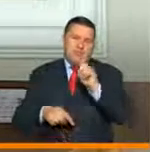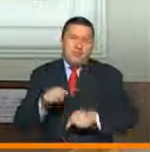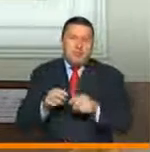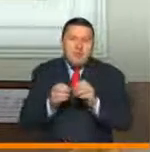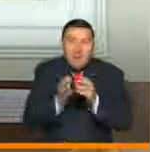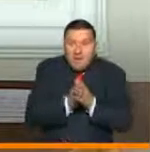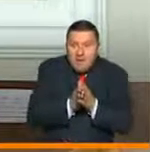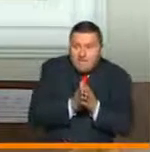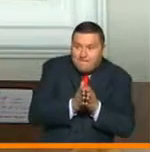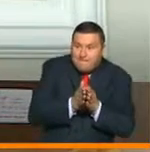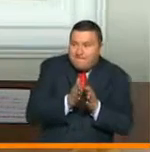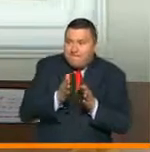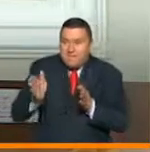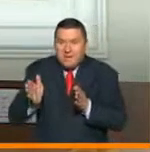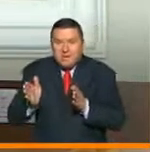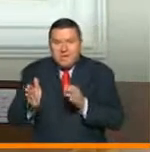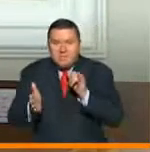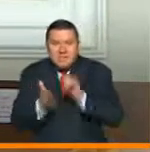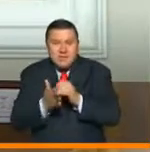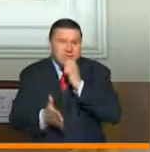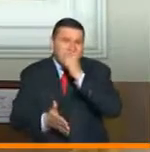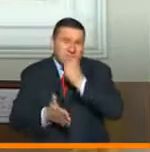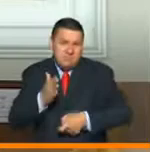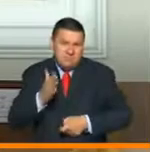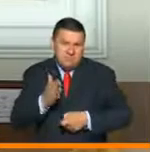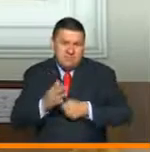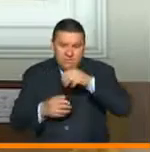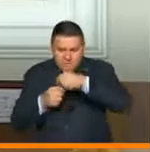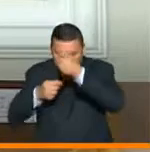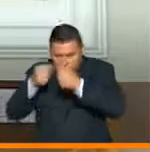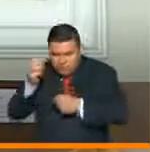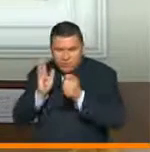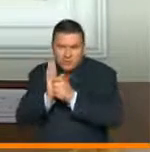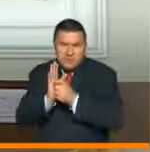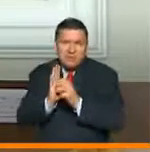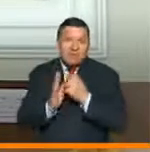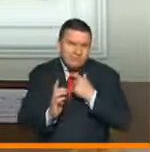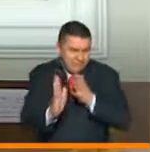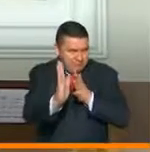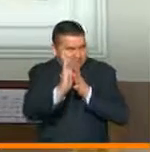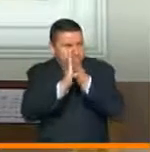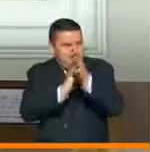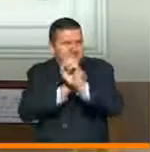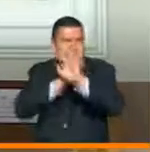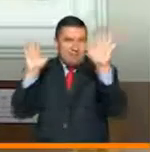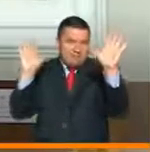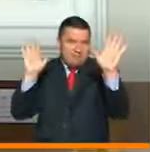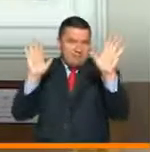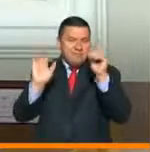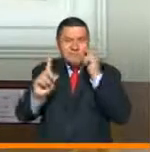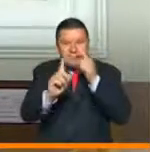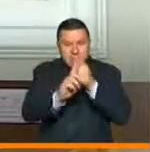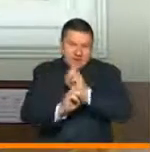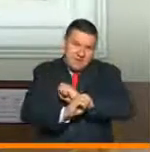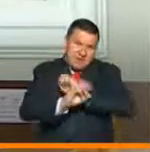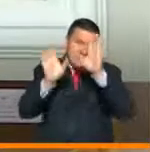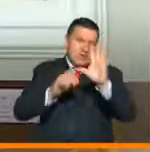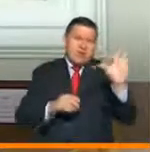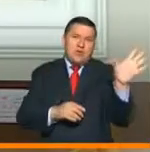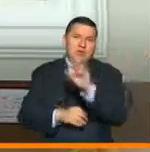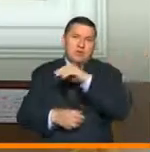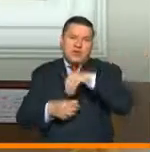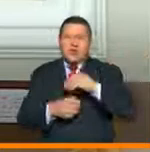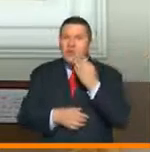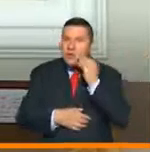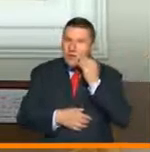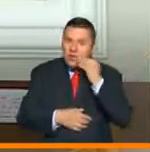ampliar la base del impuesto de renta que este mensaje también llegue con claridad a todos los